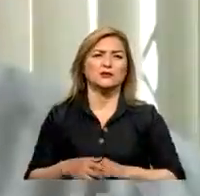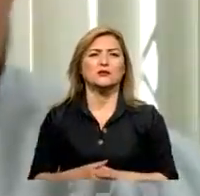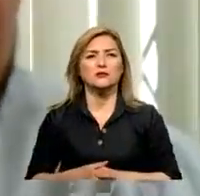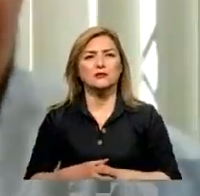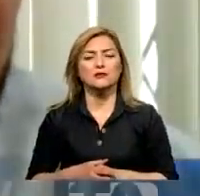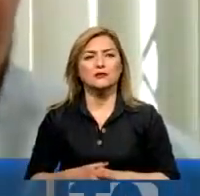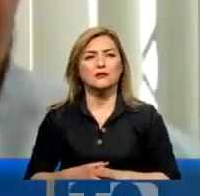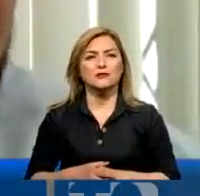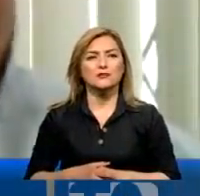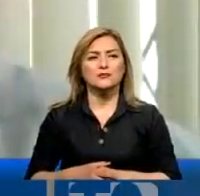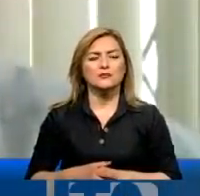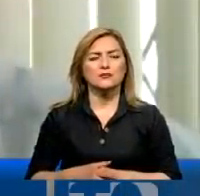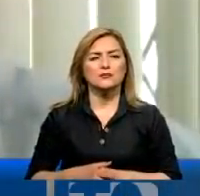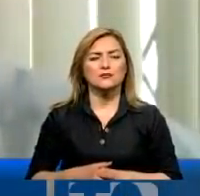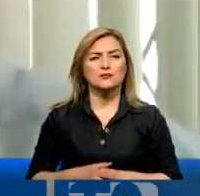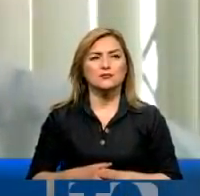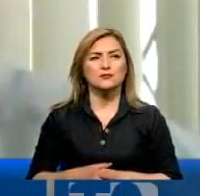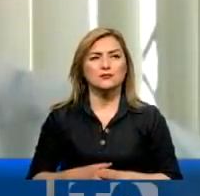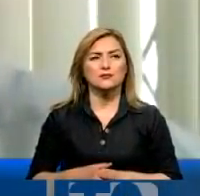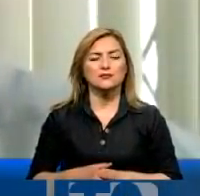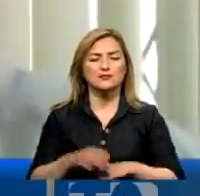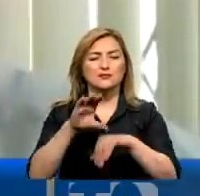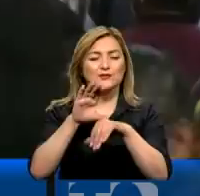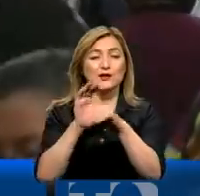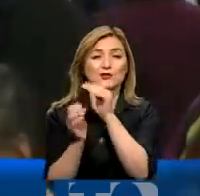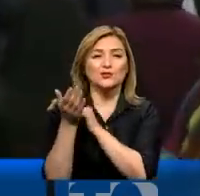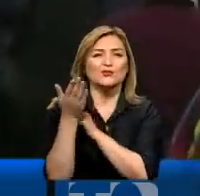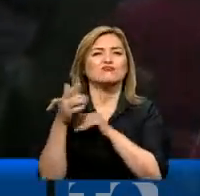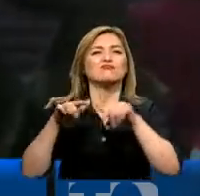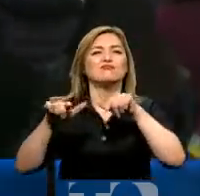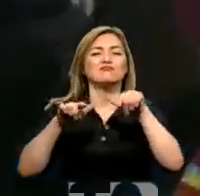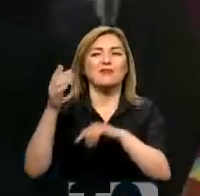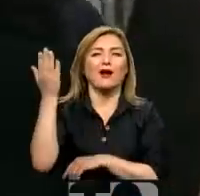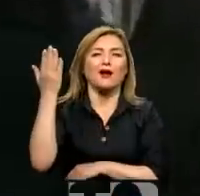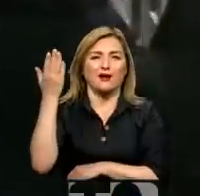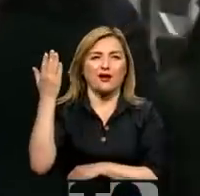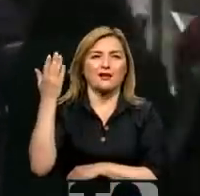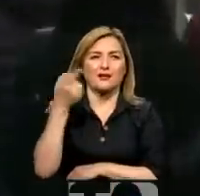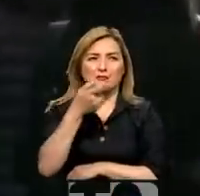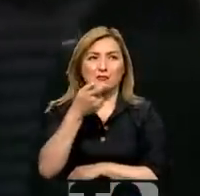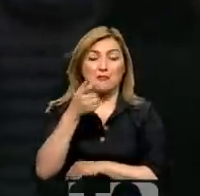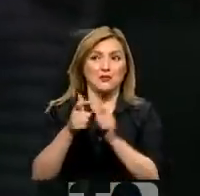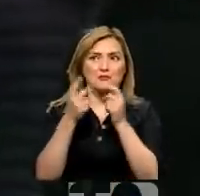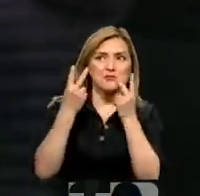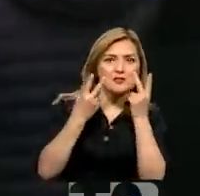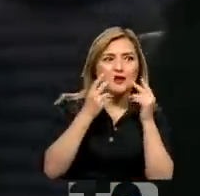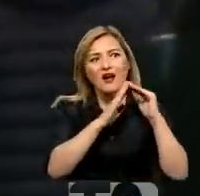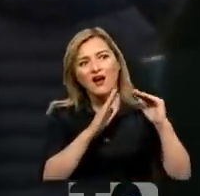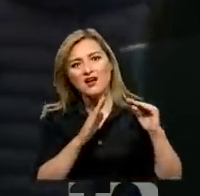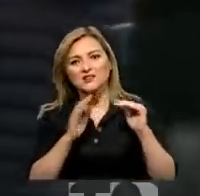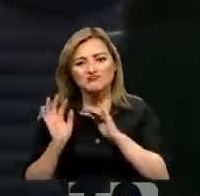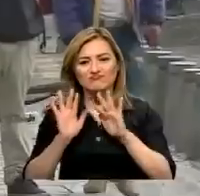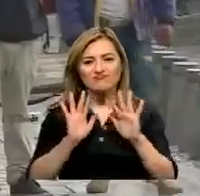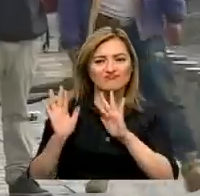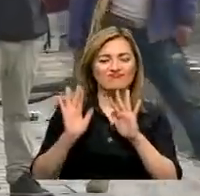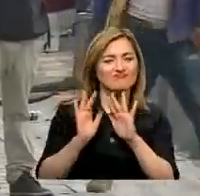Uno de los activadores del Centro Histórico de Quito ciertamente es la alcaldía. El alcalde dijo que este cambio responde a los